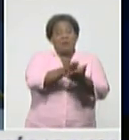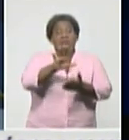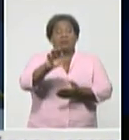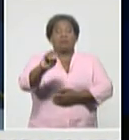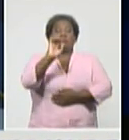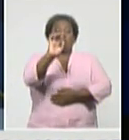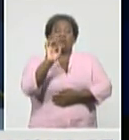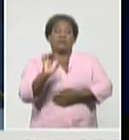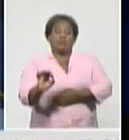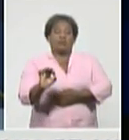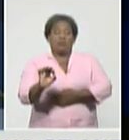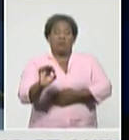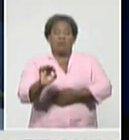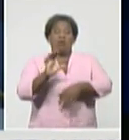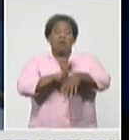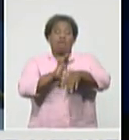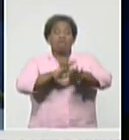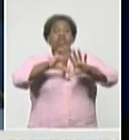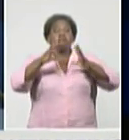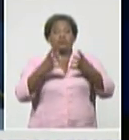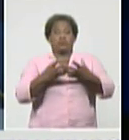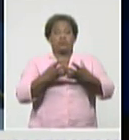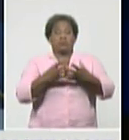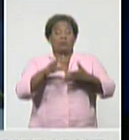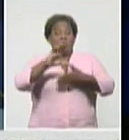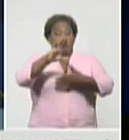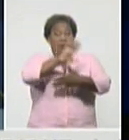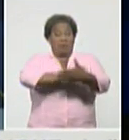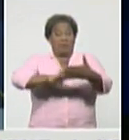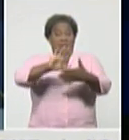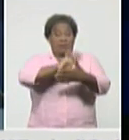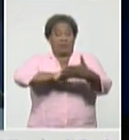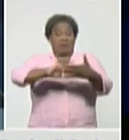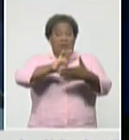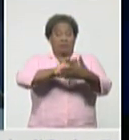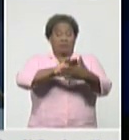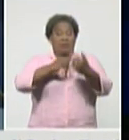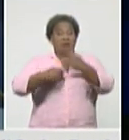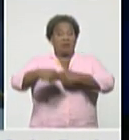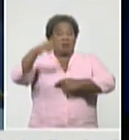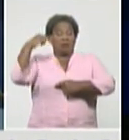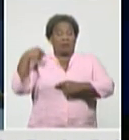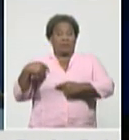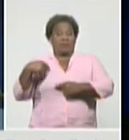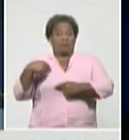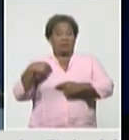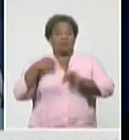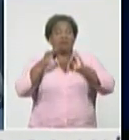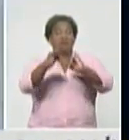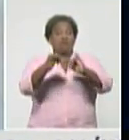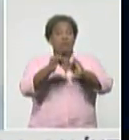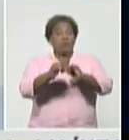mundo. Y la región de las Américas ayer reportó